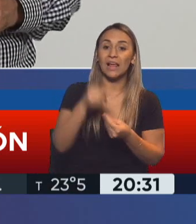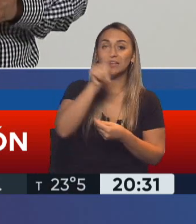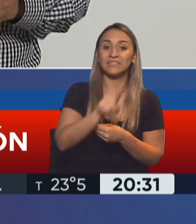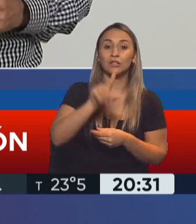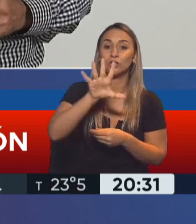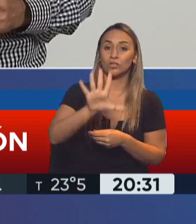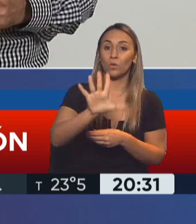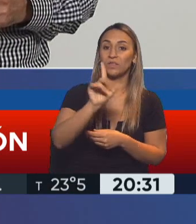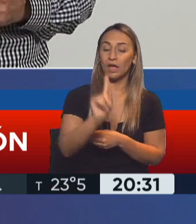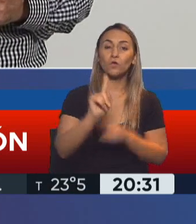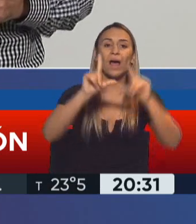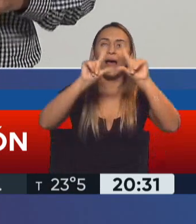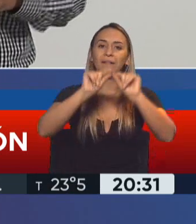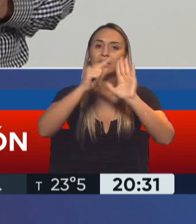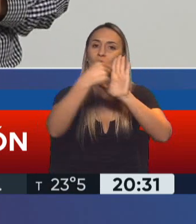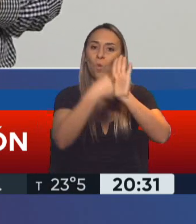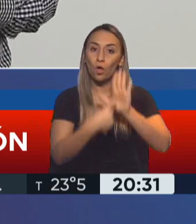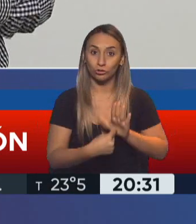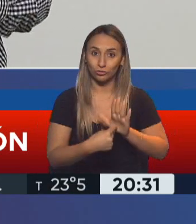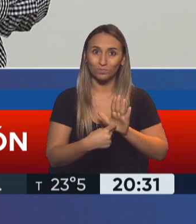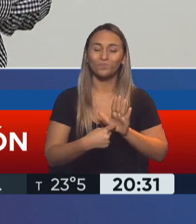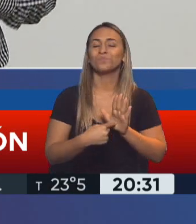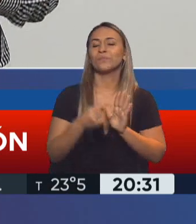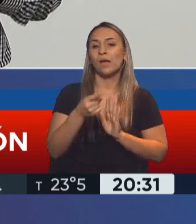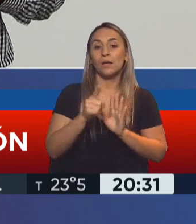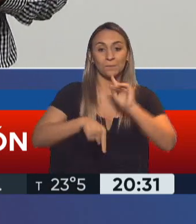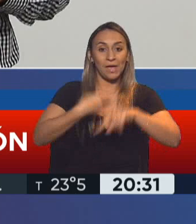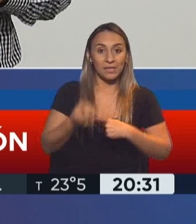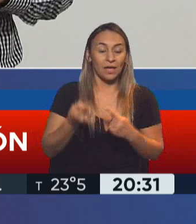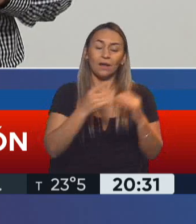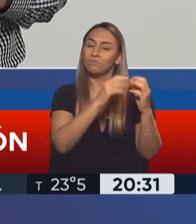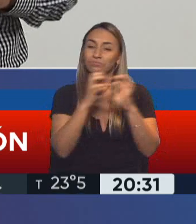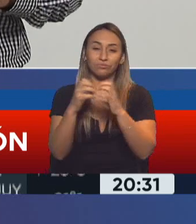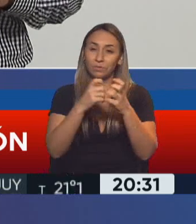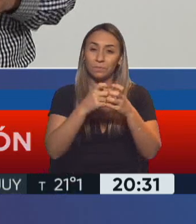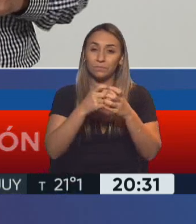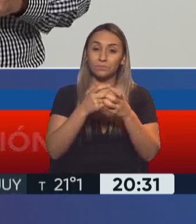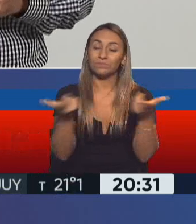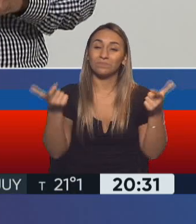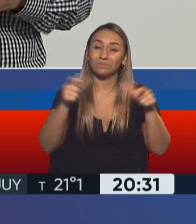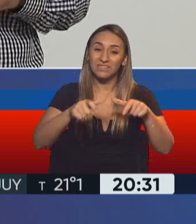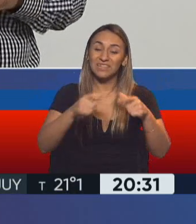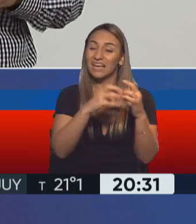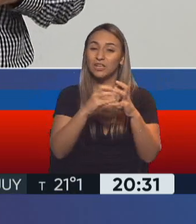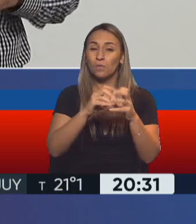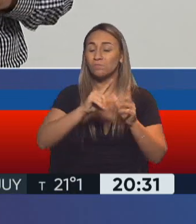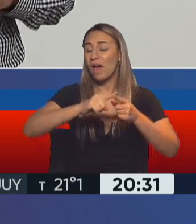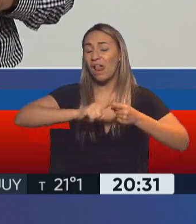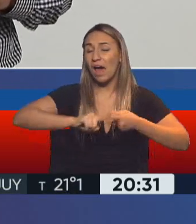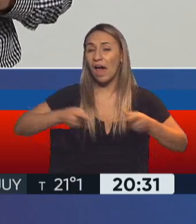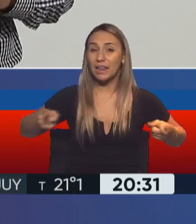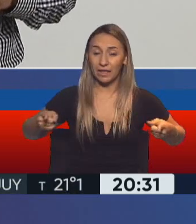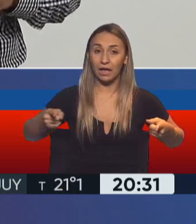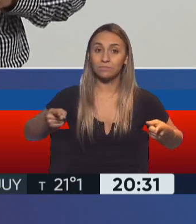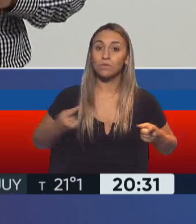artículos y como les decía mañana se discutirá una jornada larguísima será la de mañana uno de